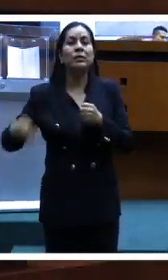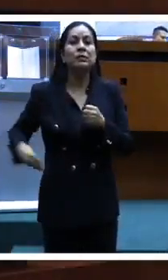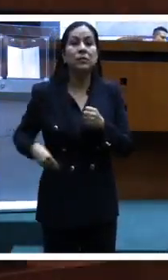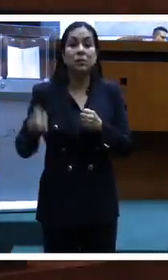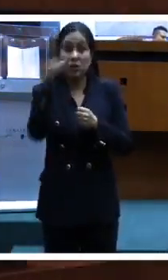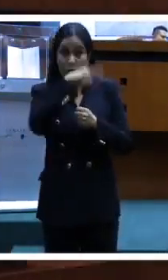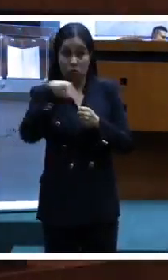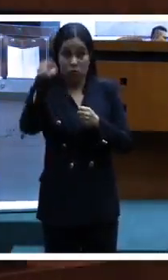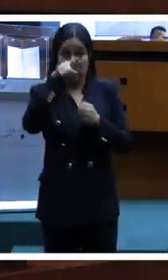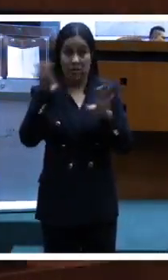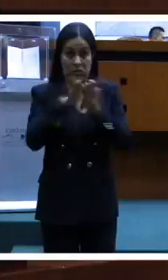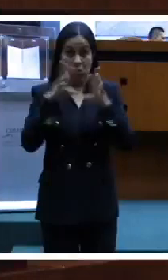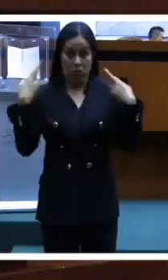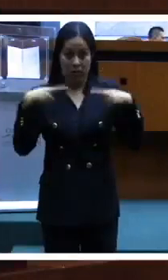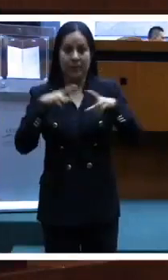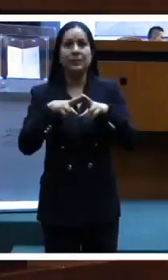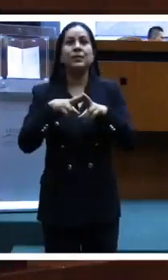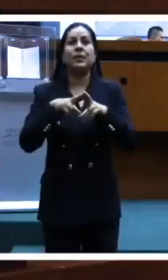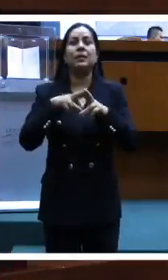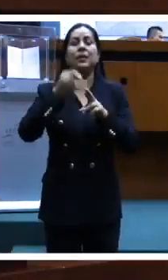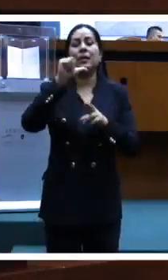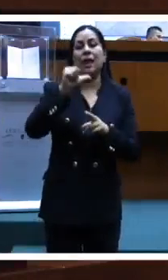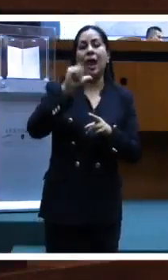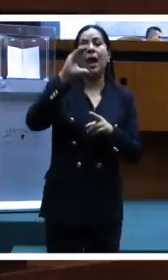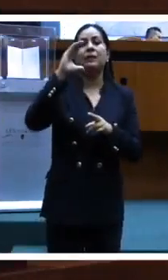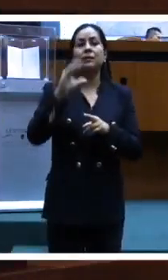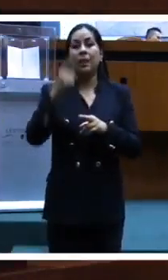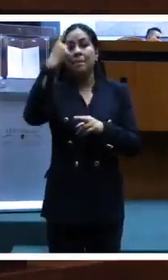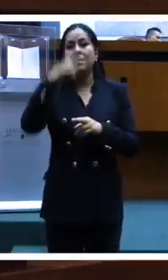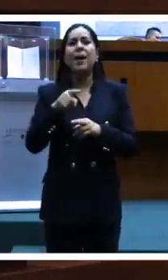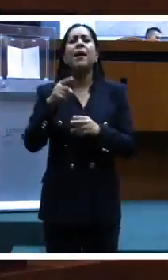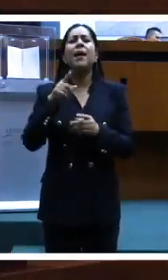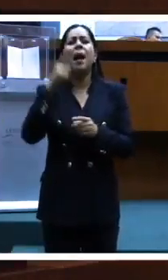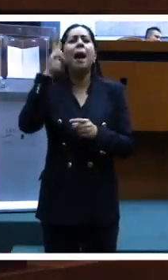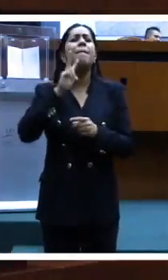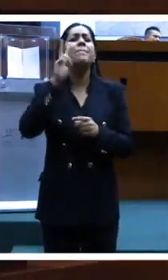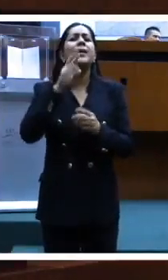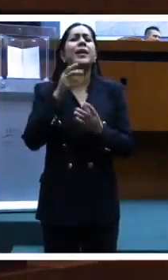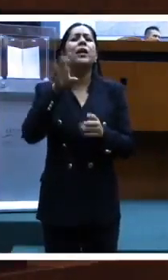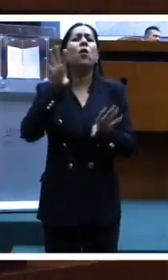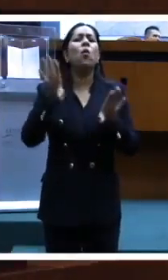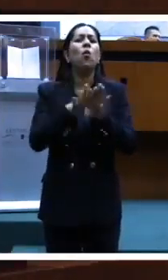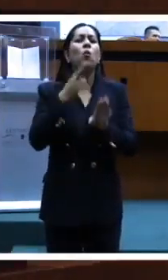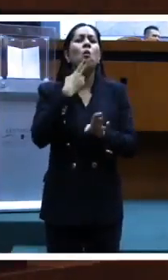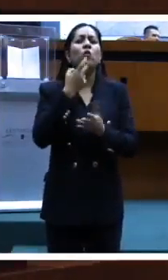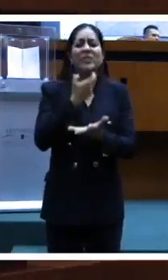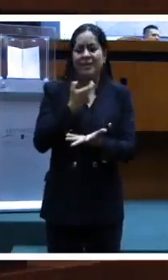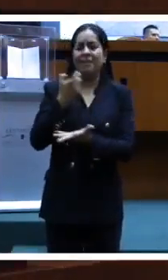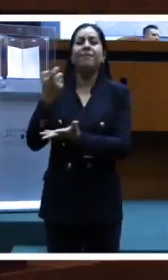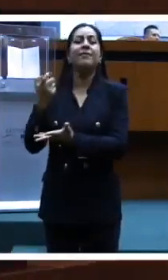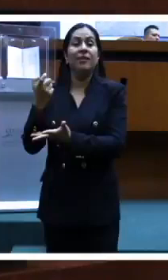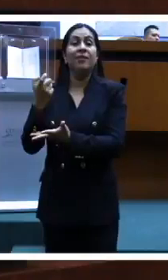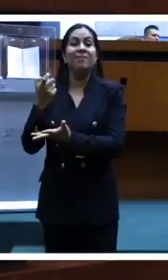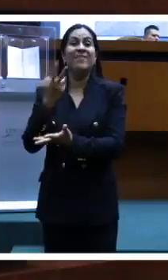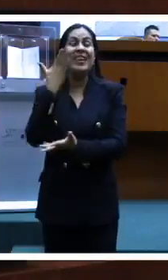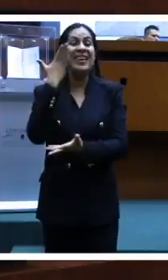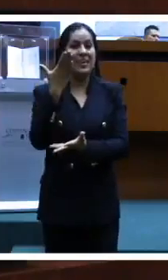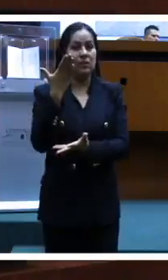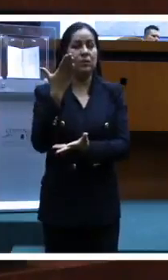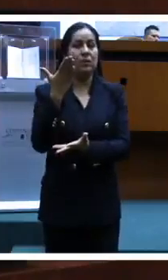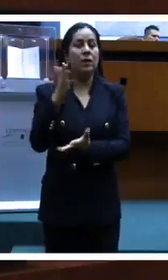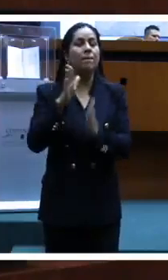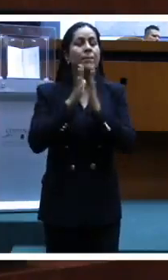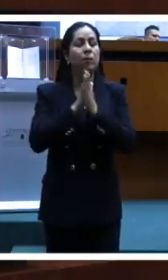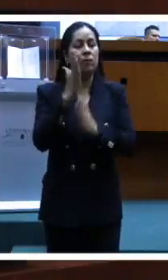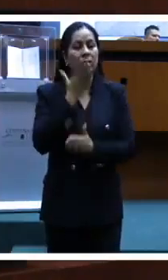estén ustedes como representantes de la sociedad civil para ver en qué se gastan esos presupuestos. Eso es lo que pedimos y pido